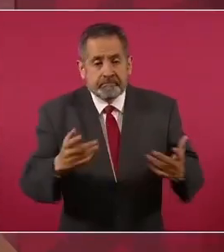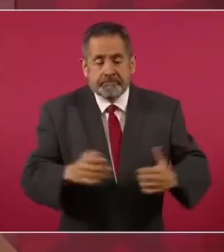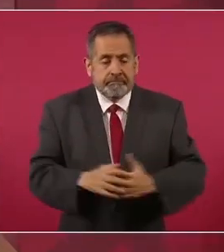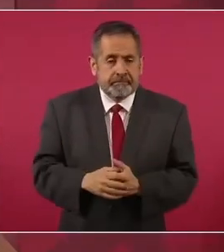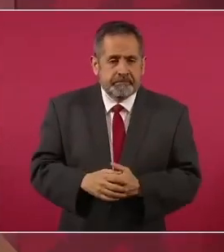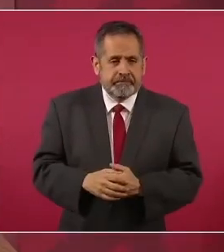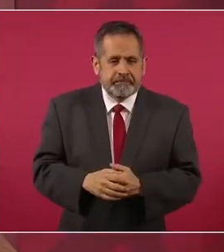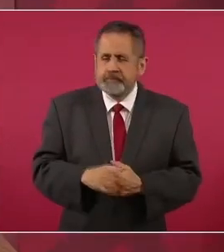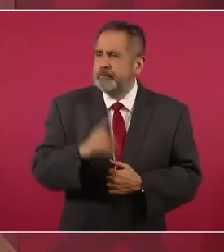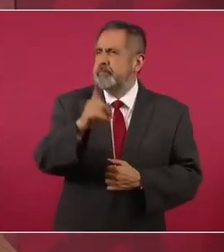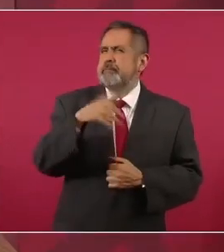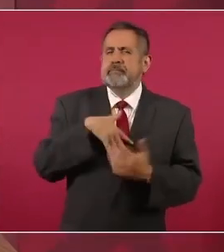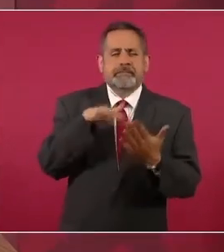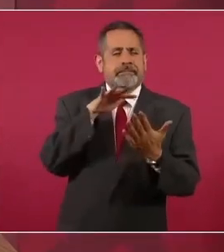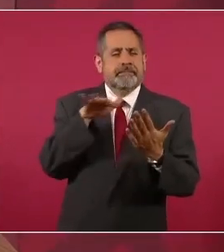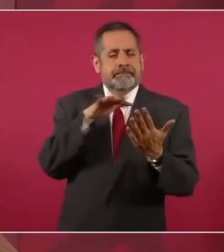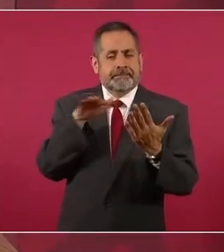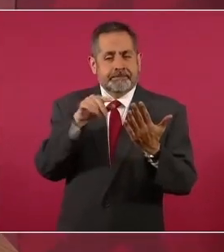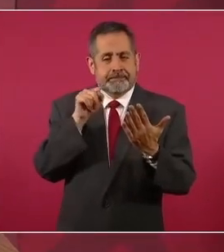Leí un